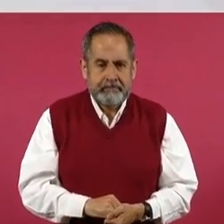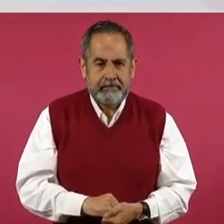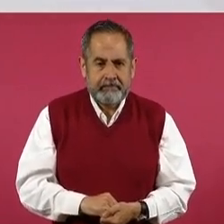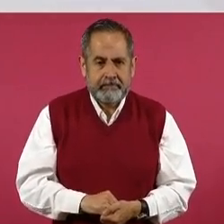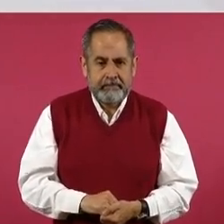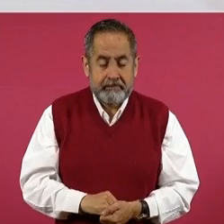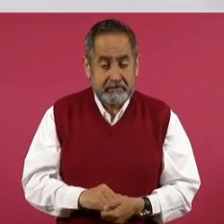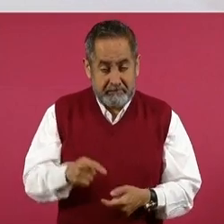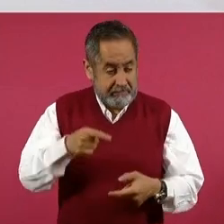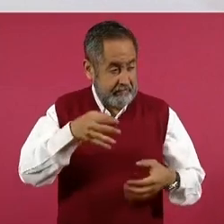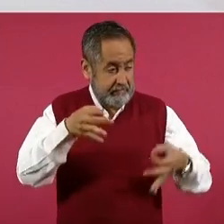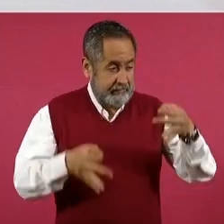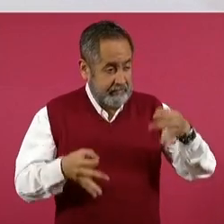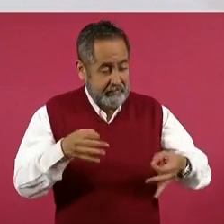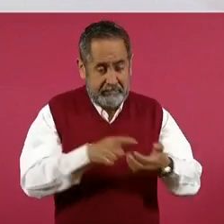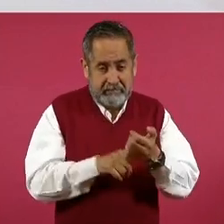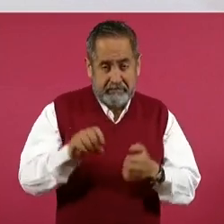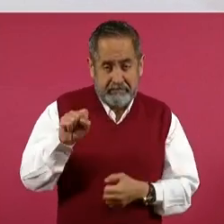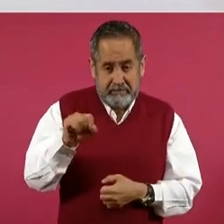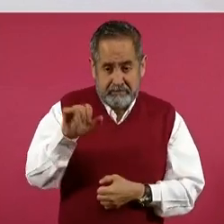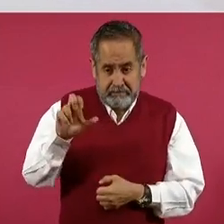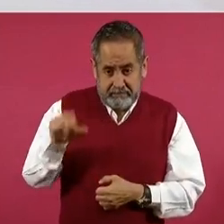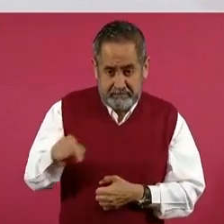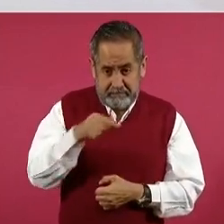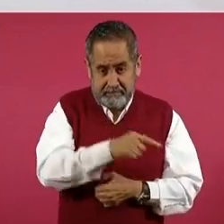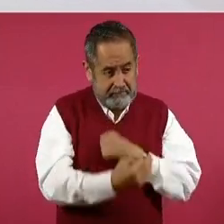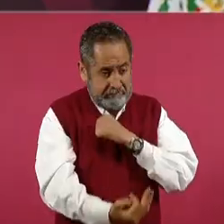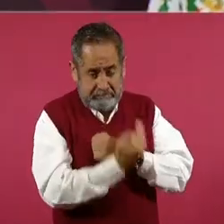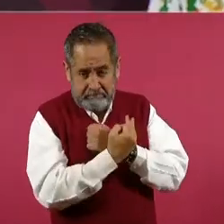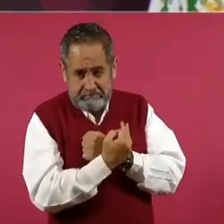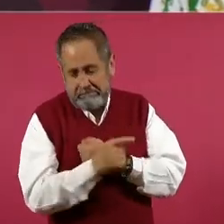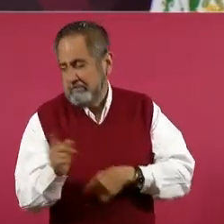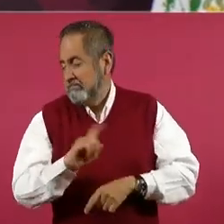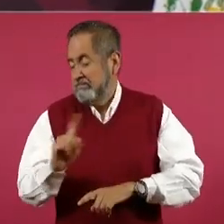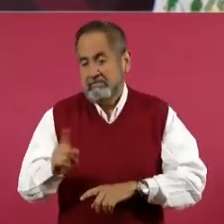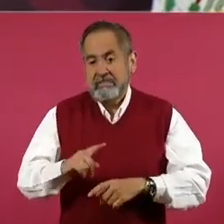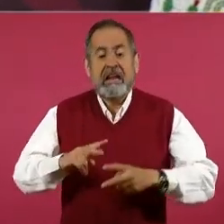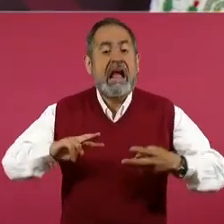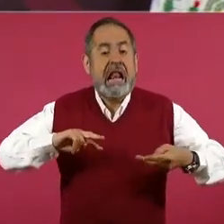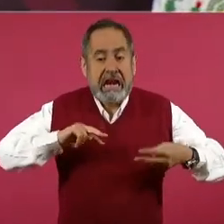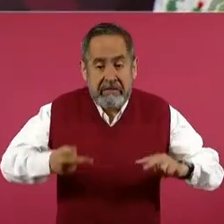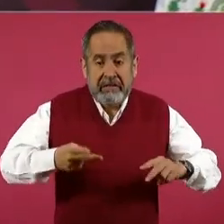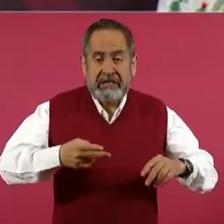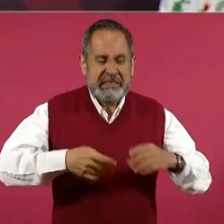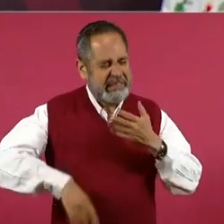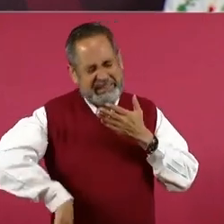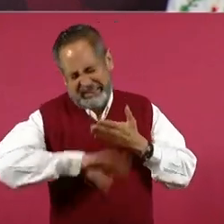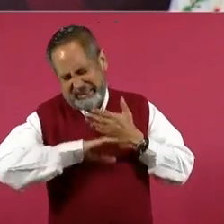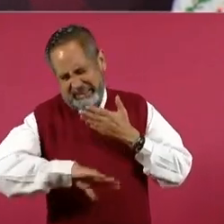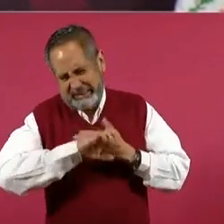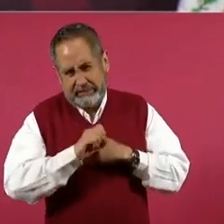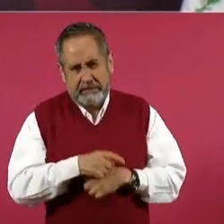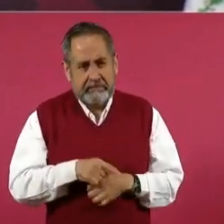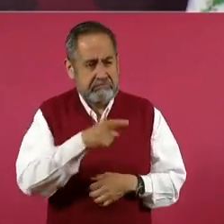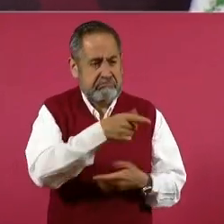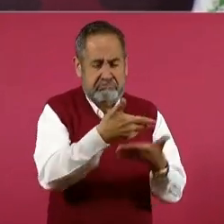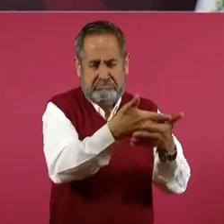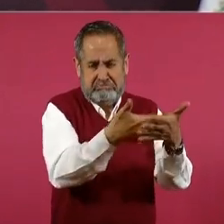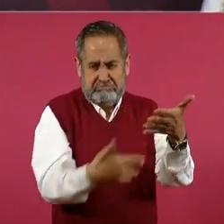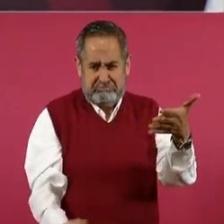La Corte, el Poder Judicial, ¿me defendió? No, al contrario. Sacaron un